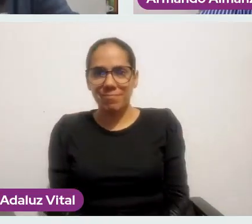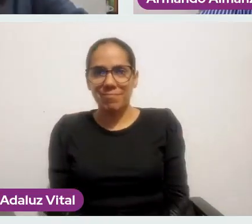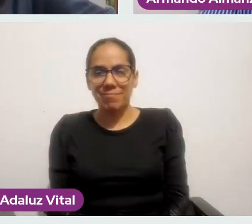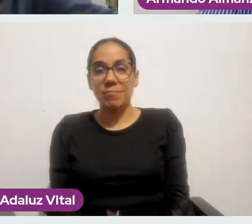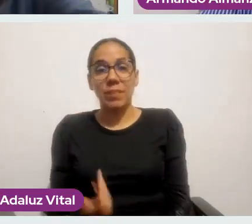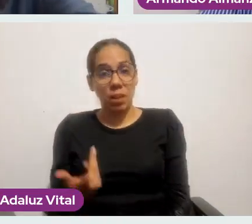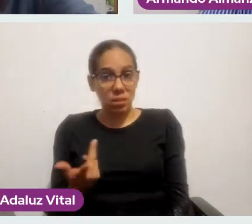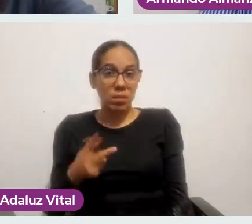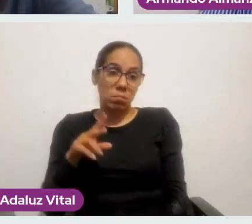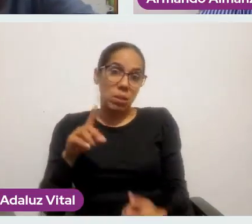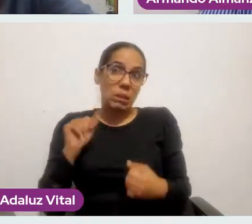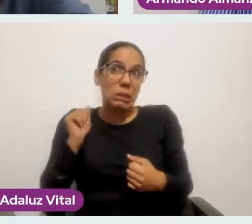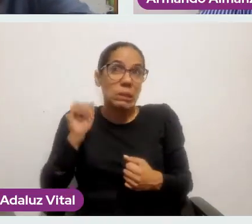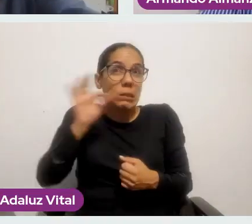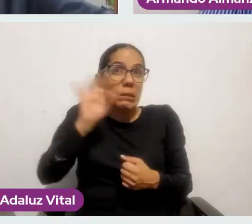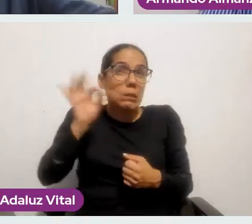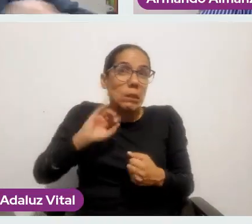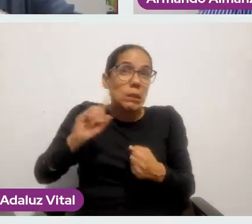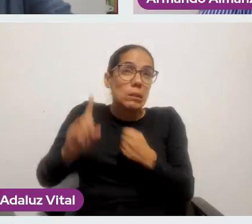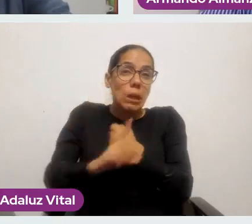afectan también, ¿no?